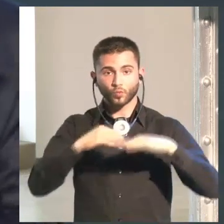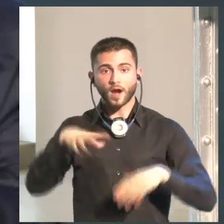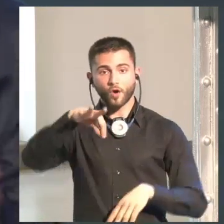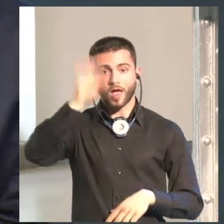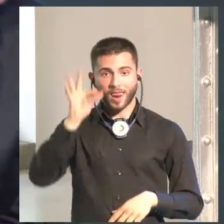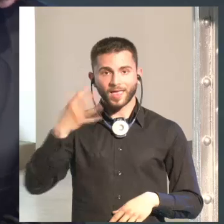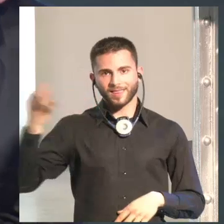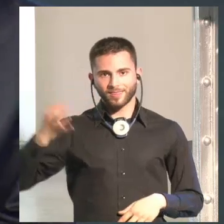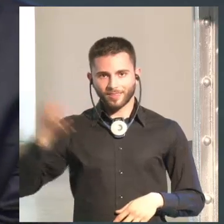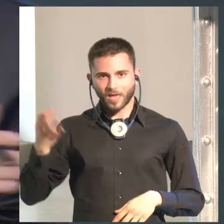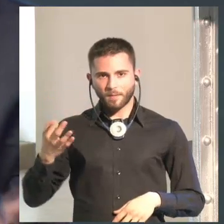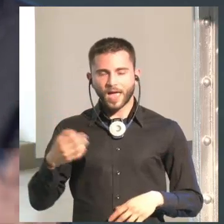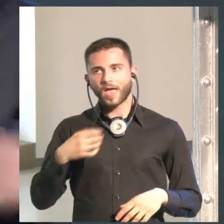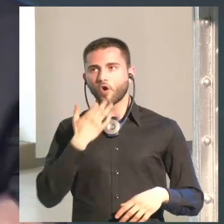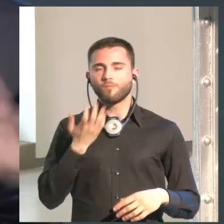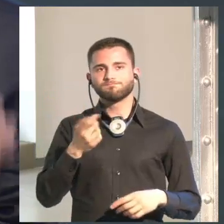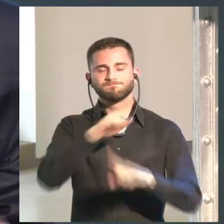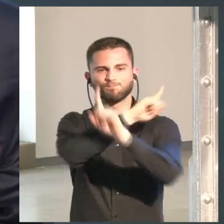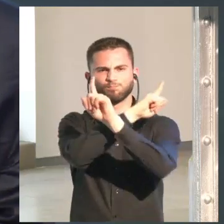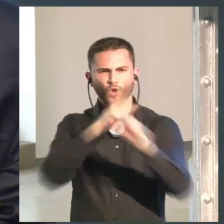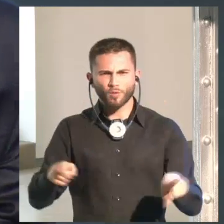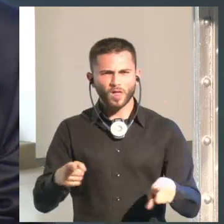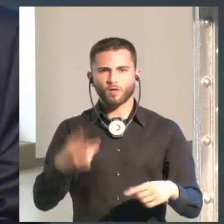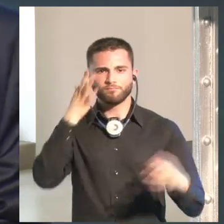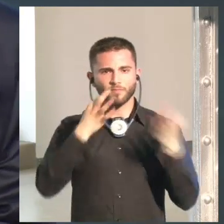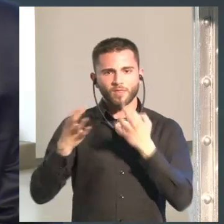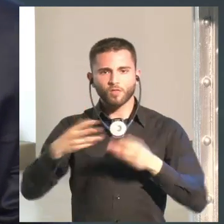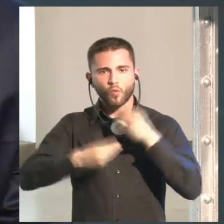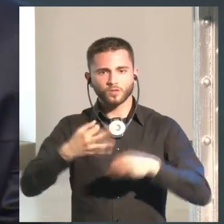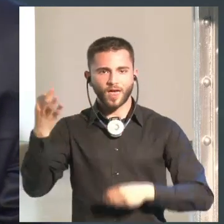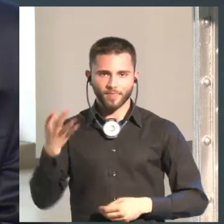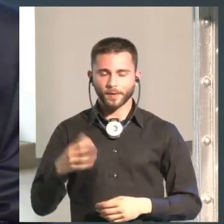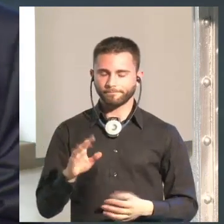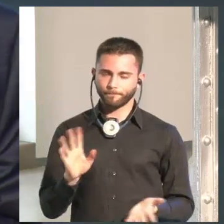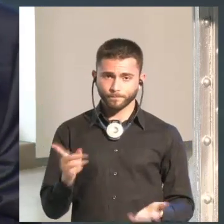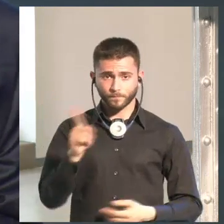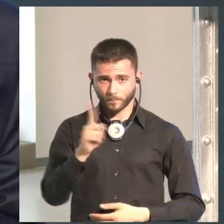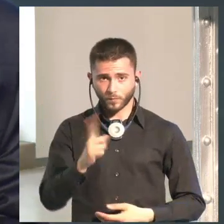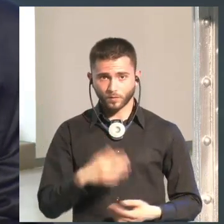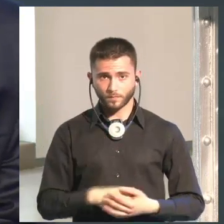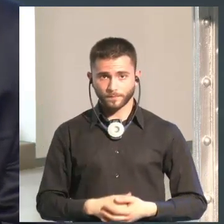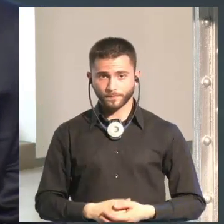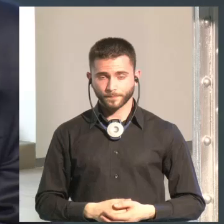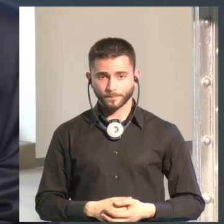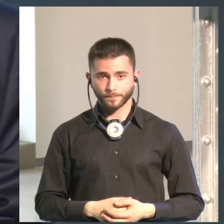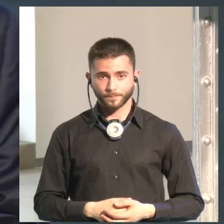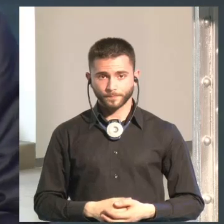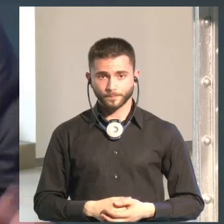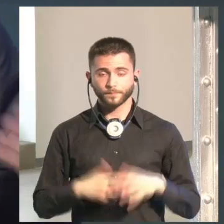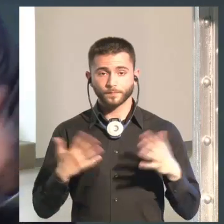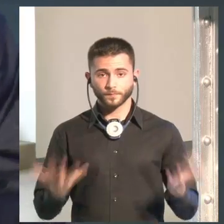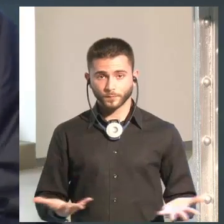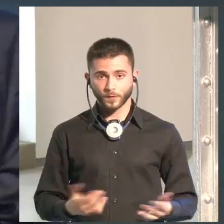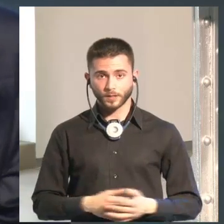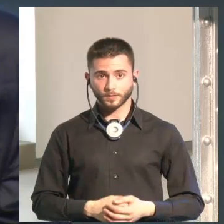no se le esté prohibiendo el uso de un determinado servicio si no lo utiliza. Por lo tanto,